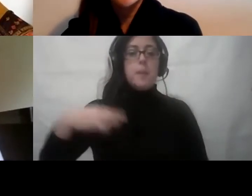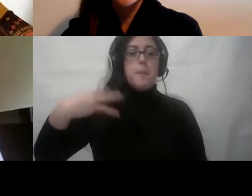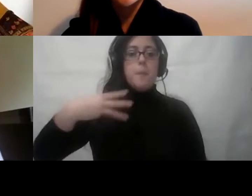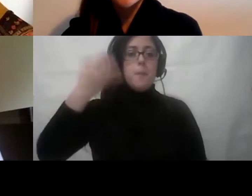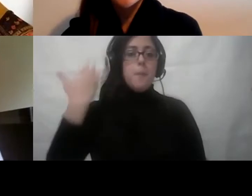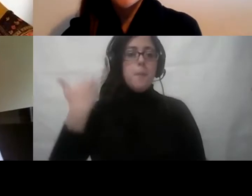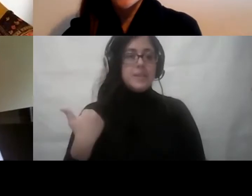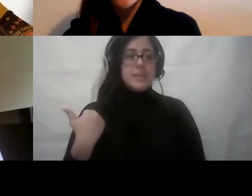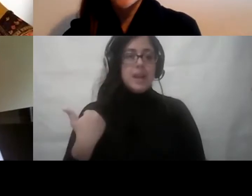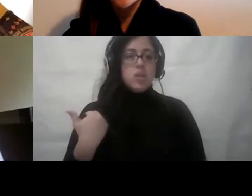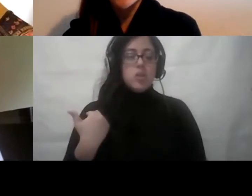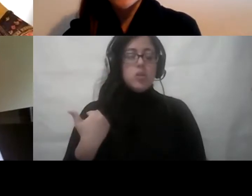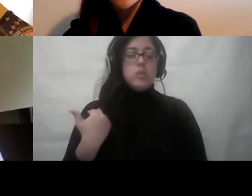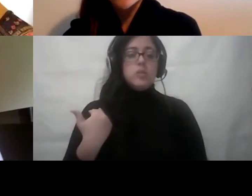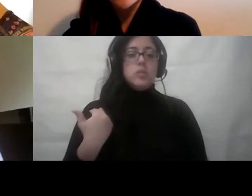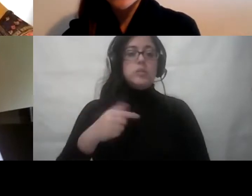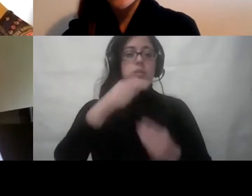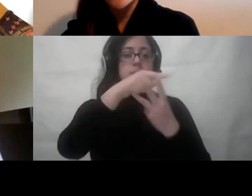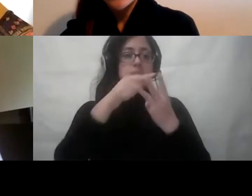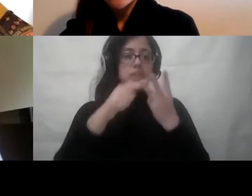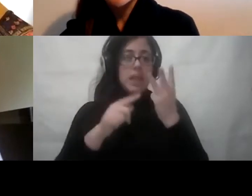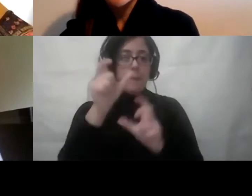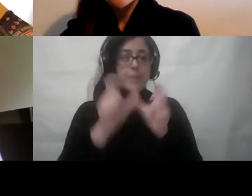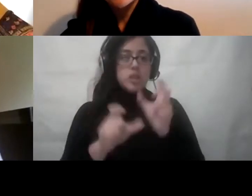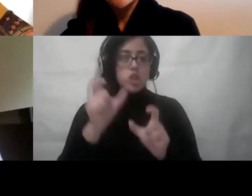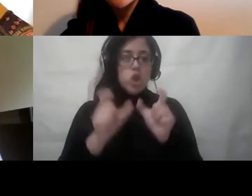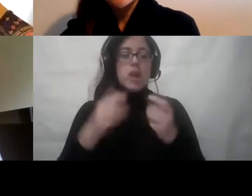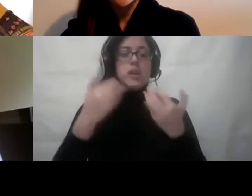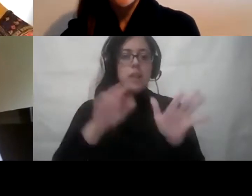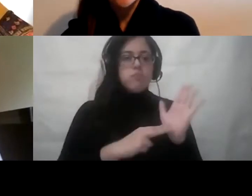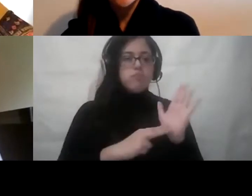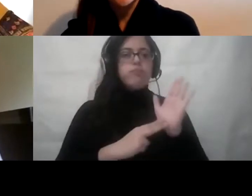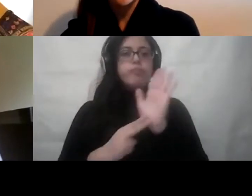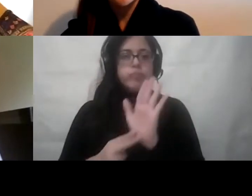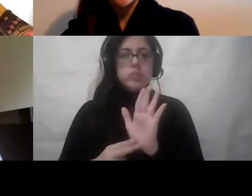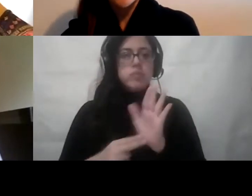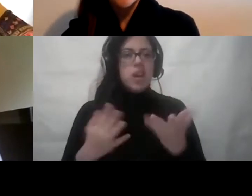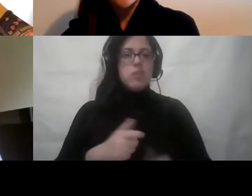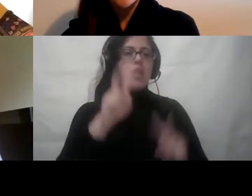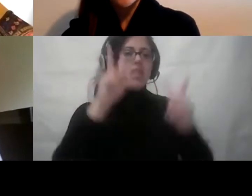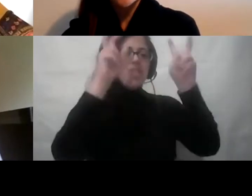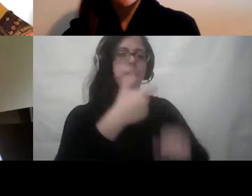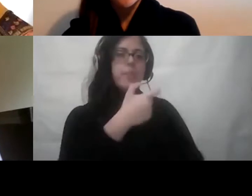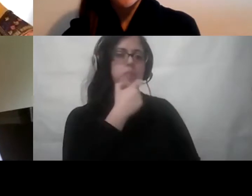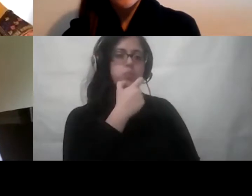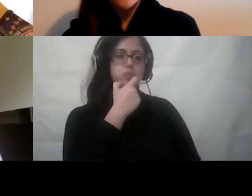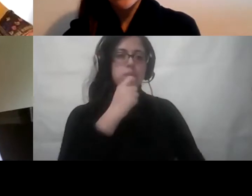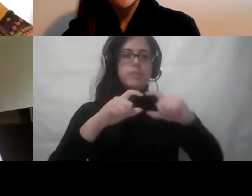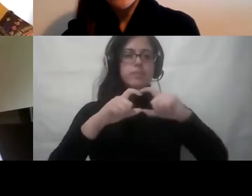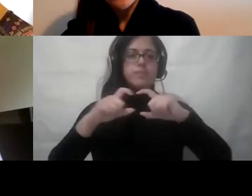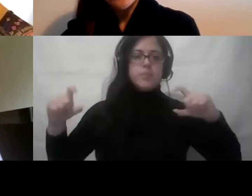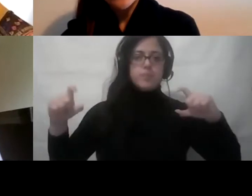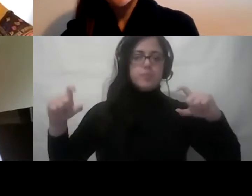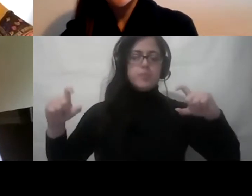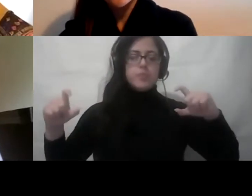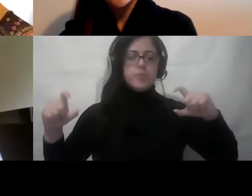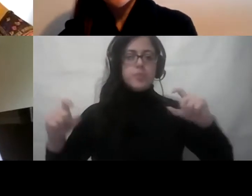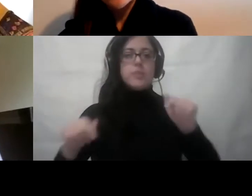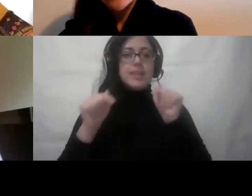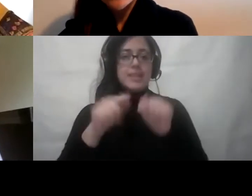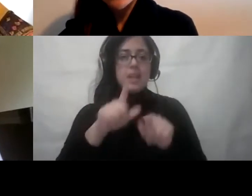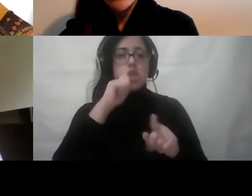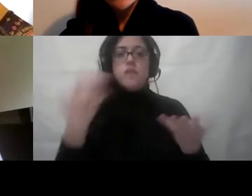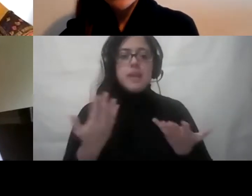Malva Barahona, Leila Lobos y Francisca Gallegos presentaron Teaching Strategies for a Chilean English Remote Classroom,